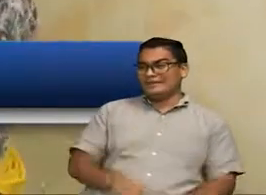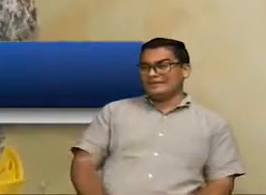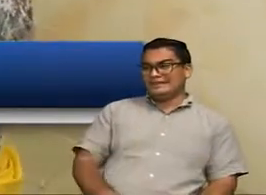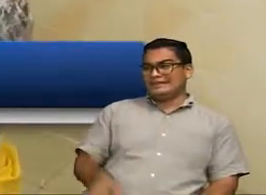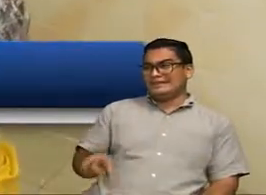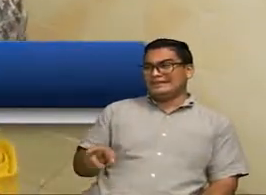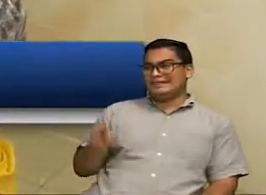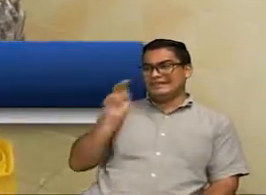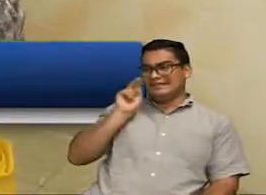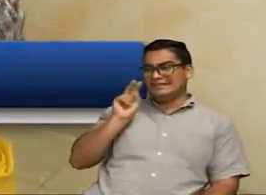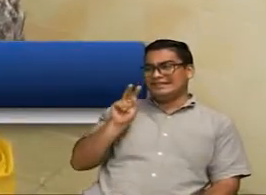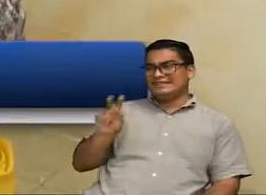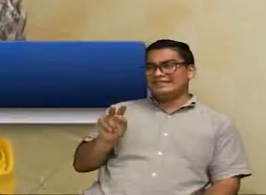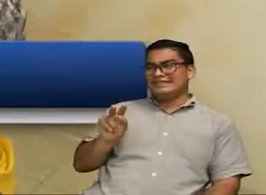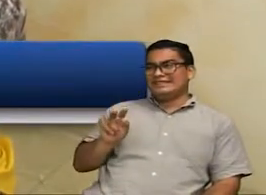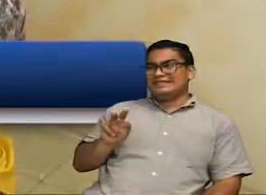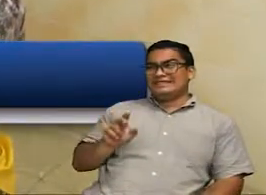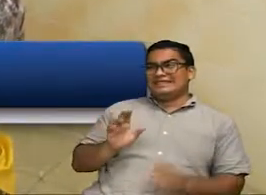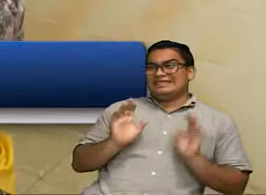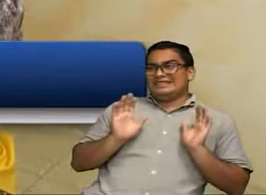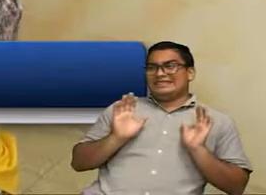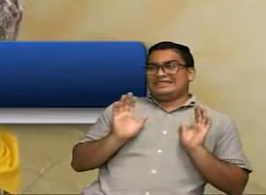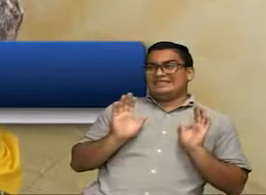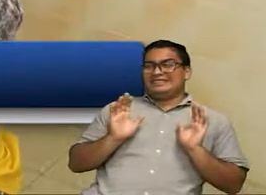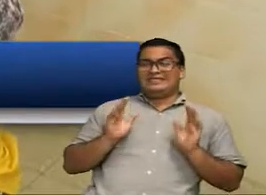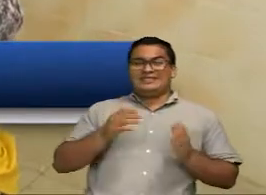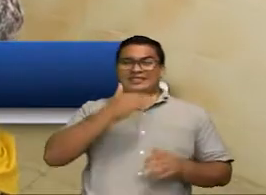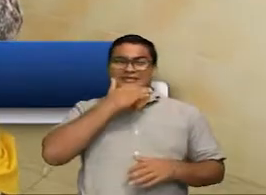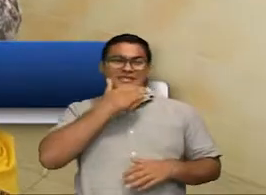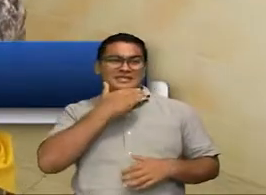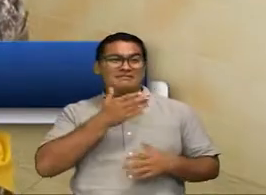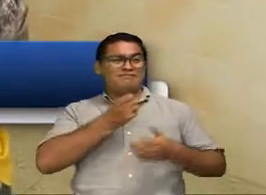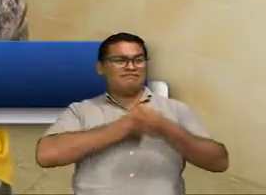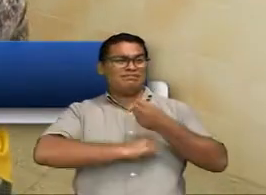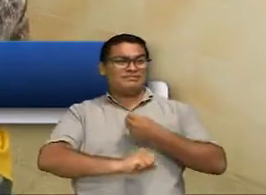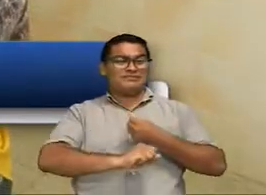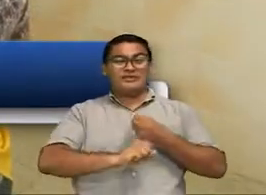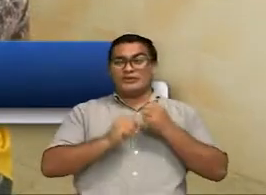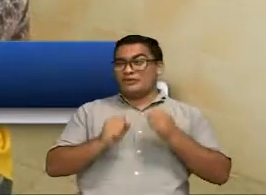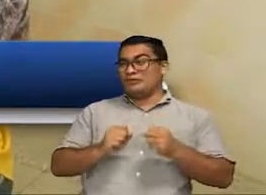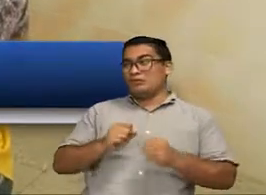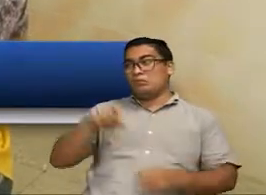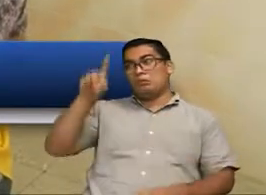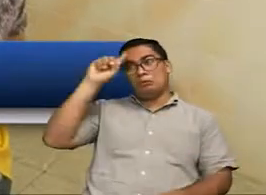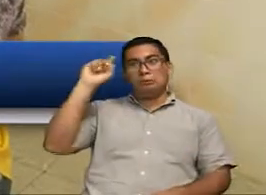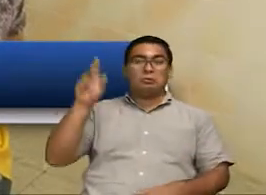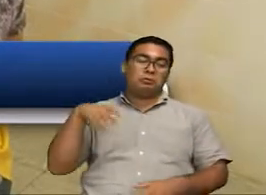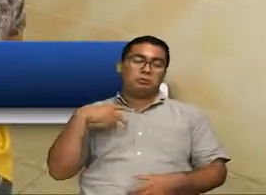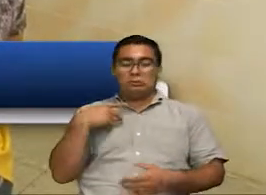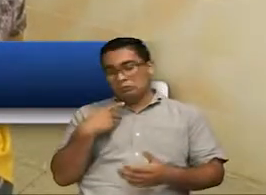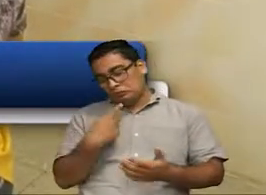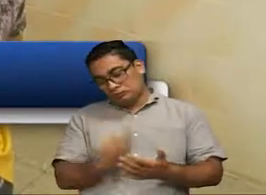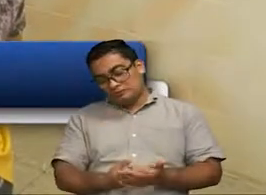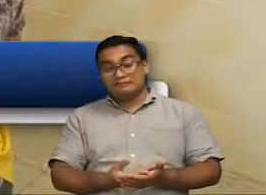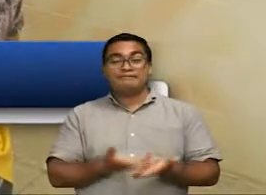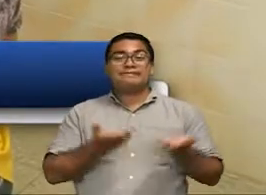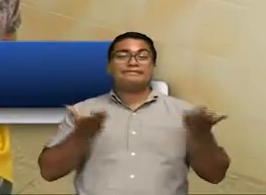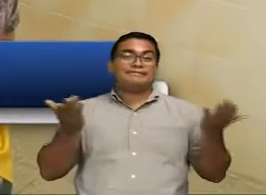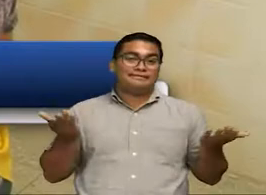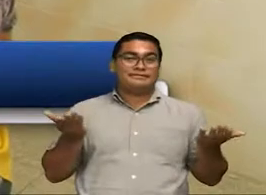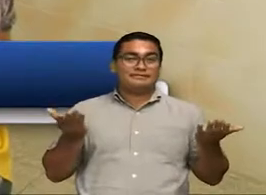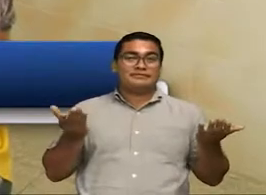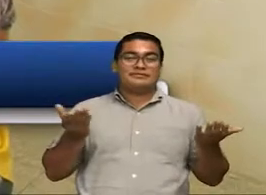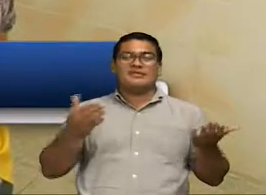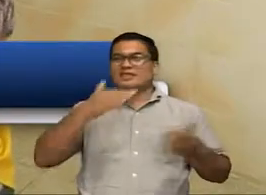ver realmente lo que es un parto. Realmente ahora en este tiempo en que